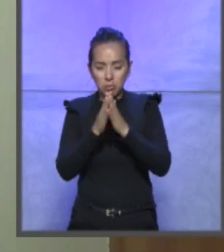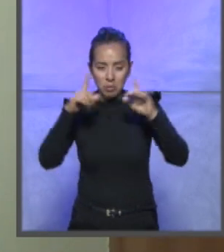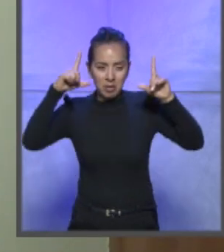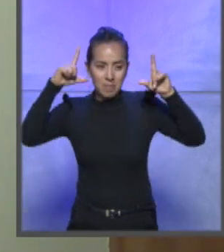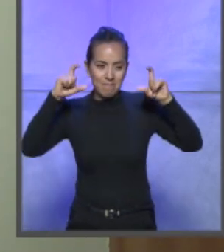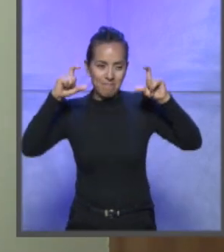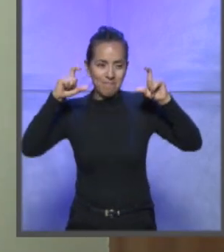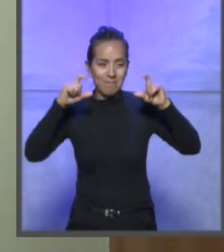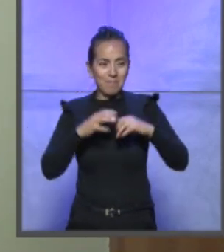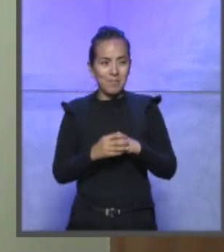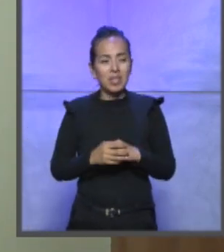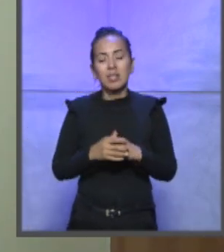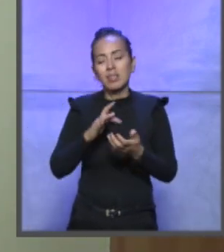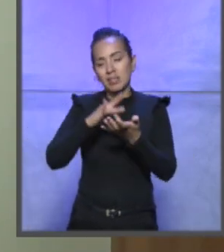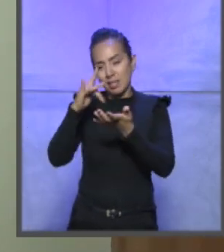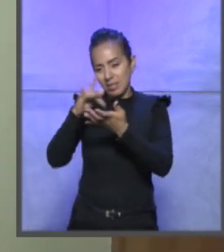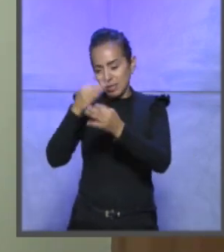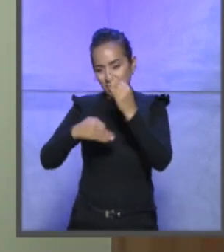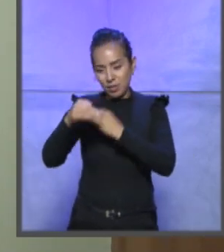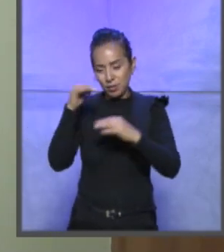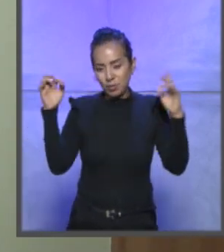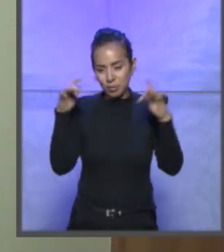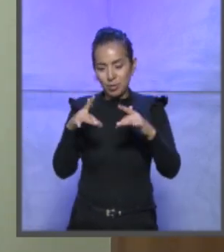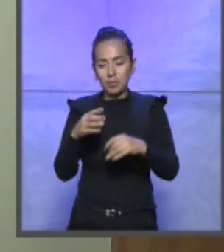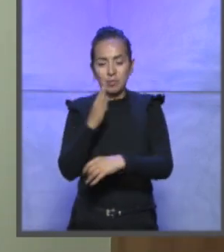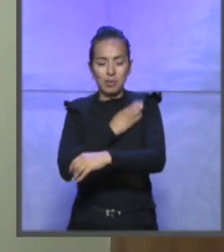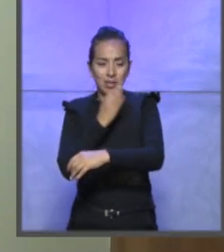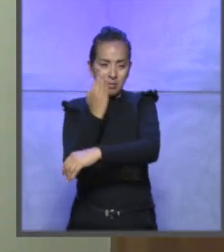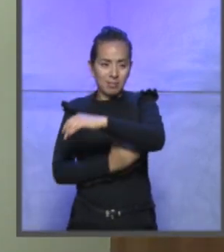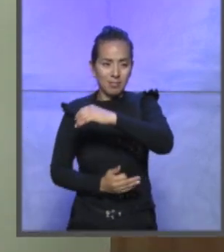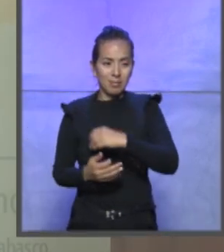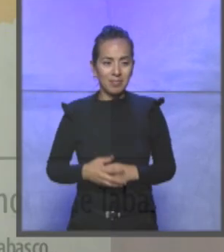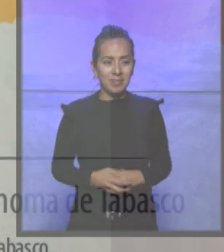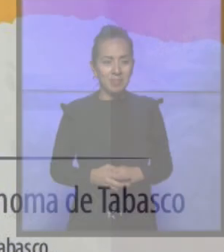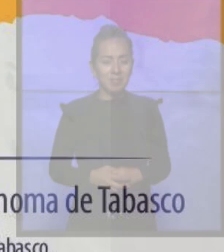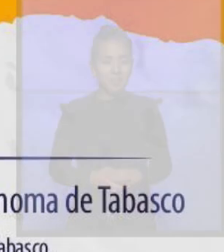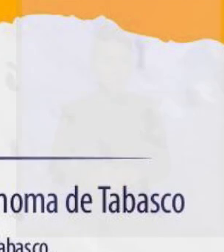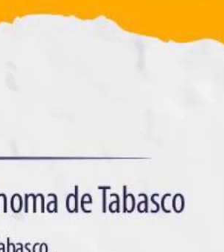otra fotografía. Gracias a todos y a todos los asistentes. Excelente tarde.